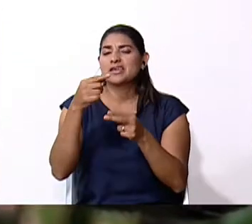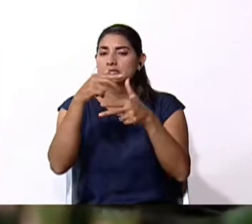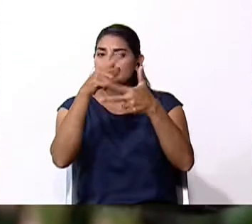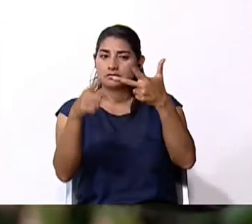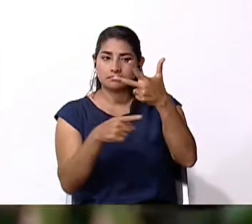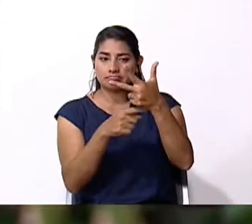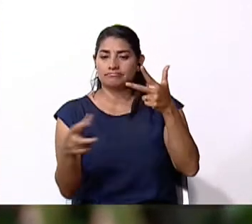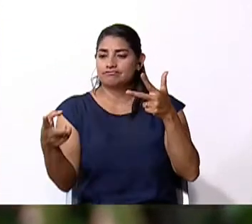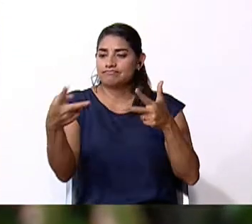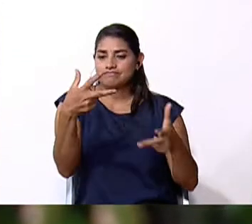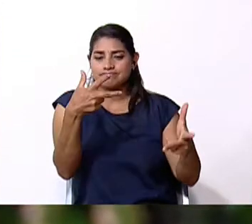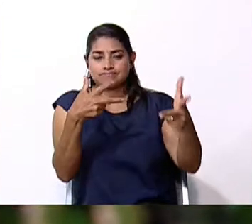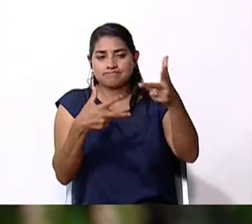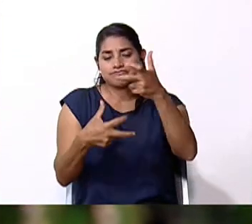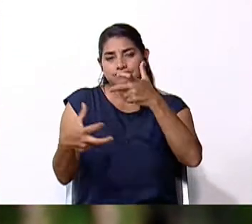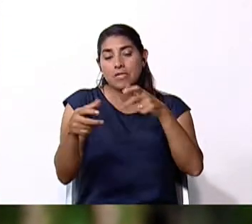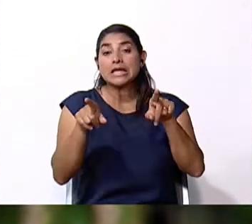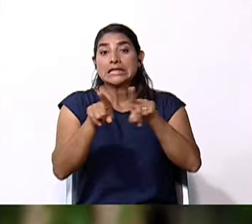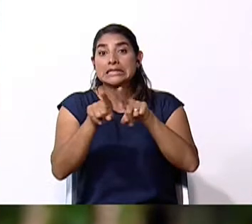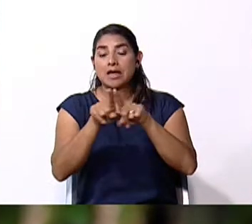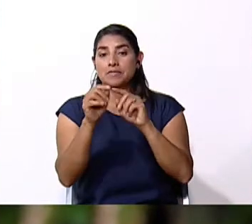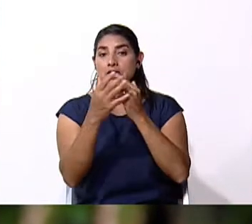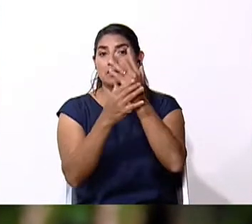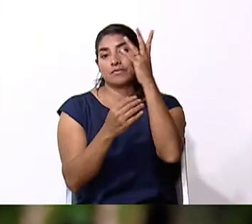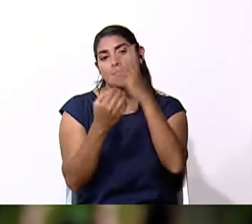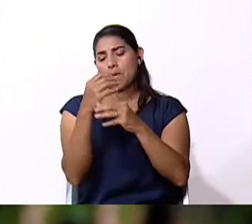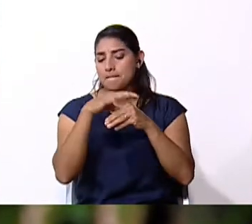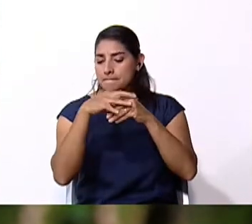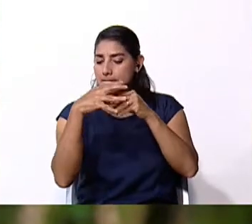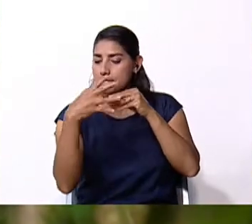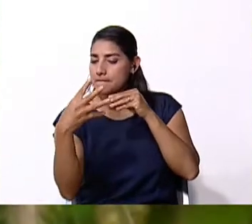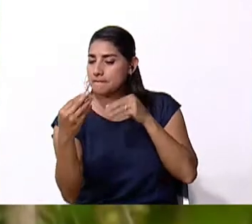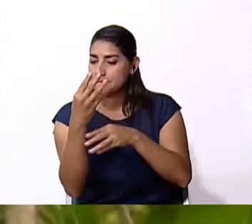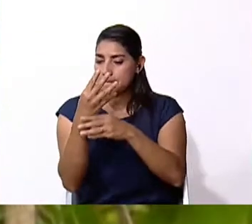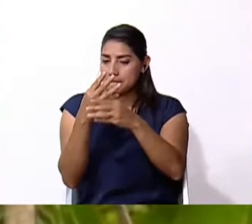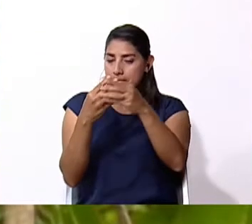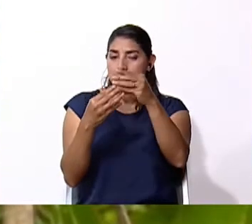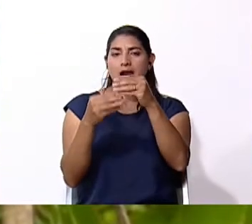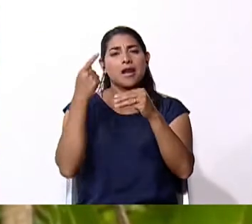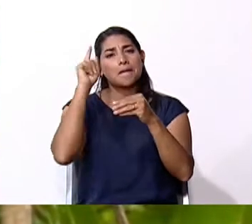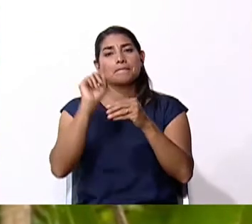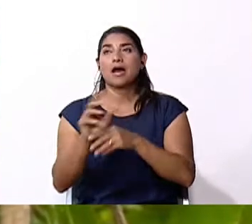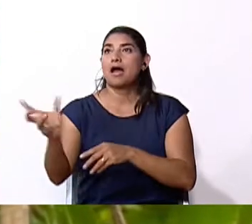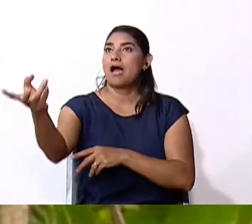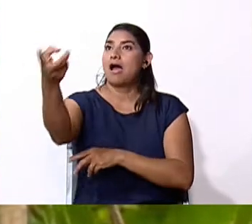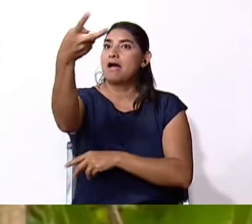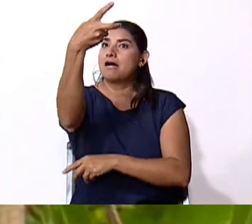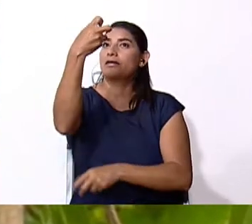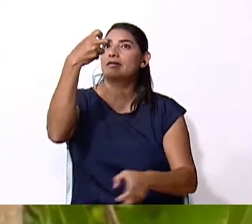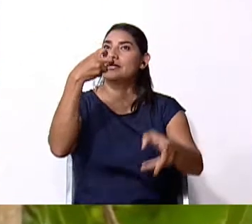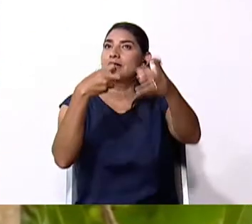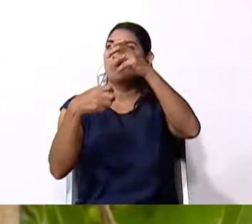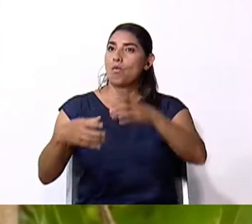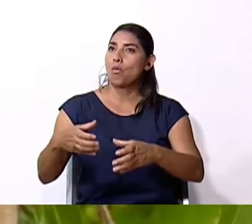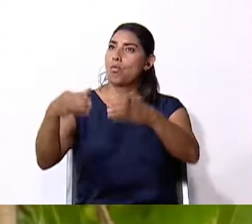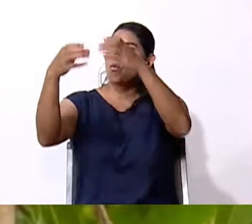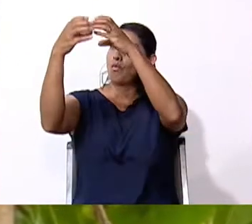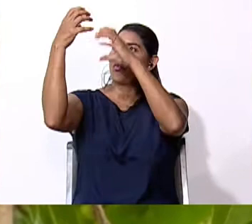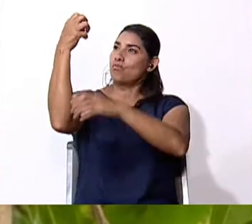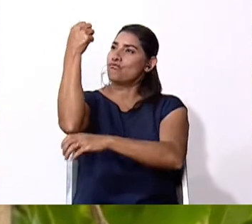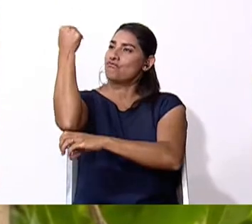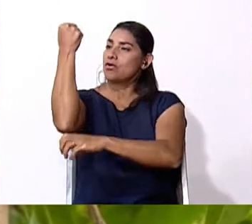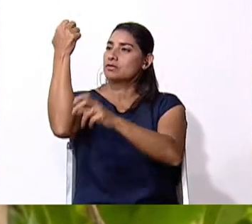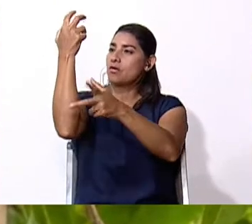dedos en cada pata y las superiores son más largas que las inferiores a fin de engancharse fuertemente a las ramas